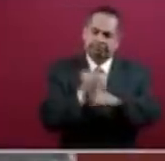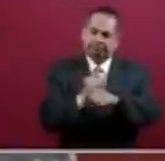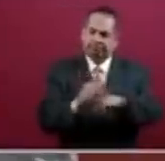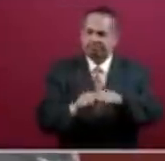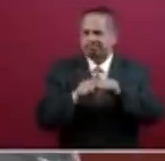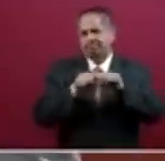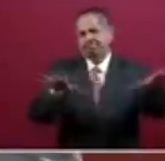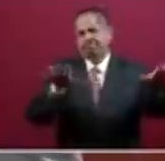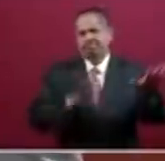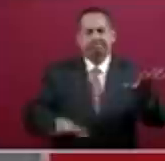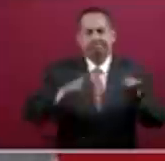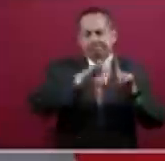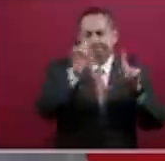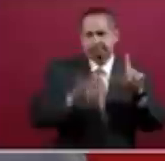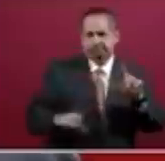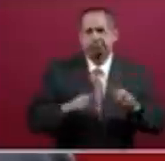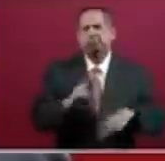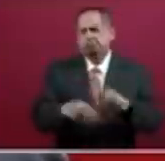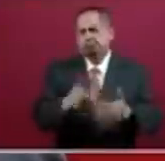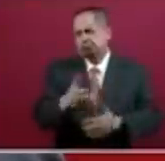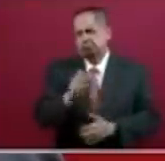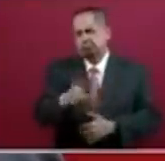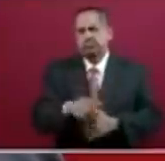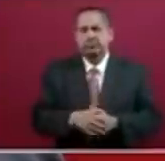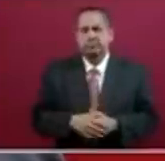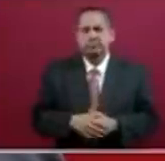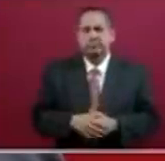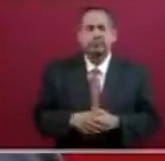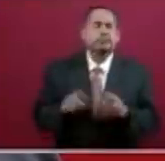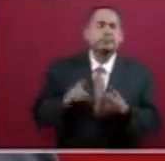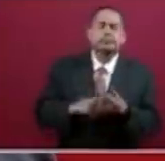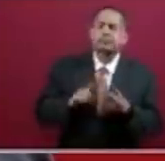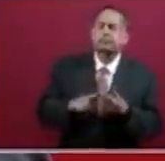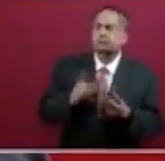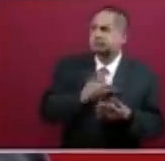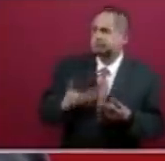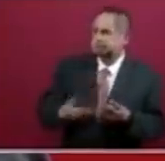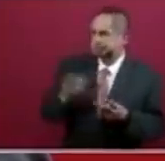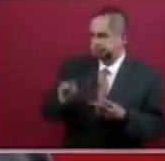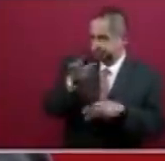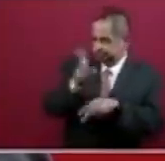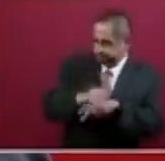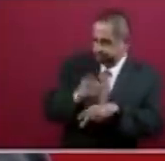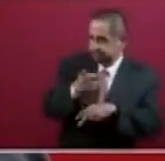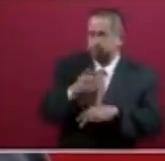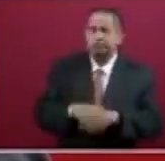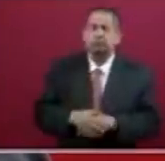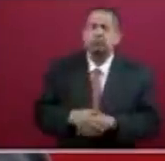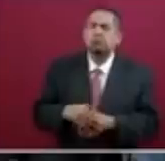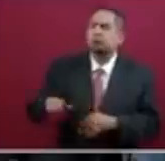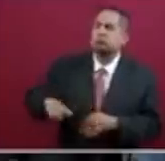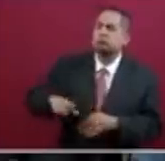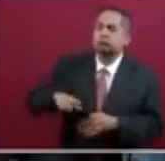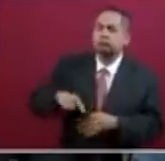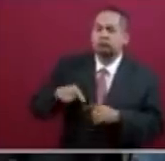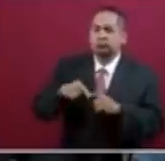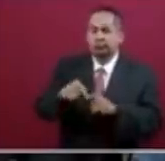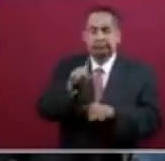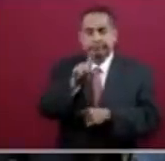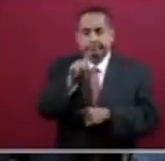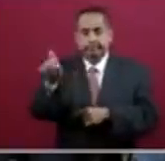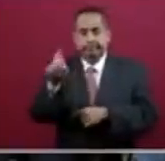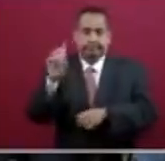Entonces, vamos hacia allá. Y la segunda pregunta, presidente, si me lo permite, su gobierno está a punto de cumplir 100